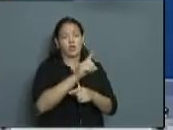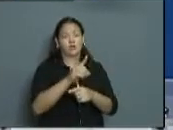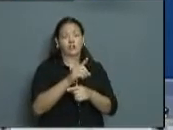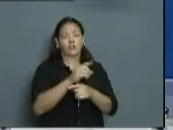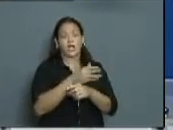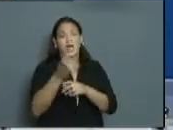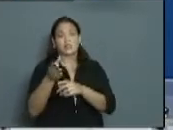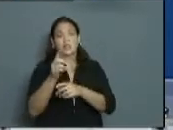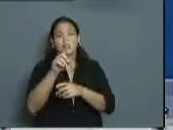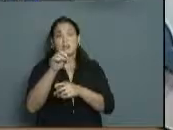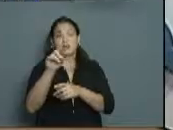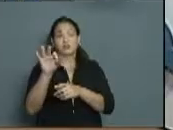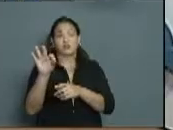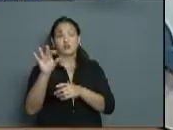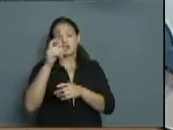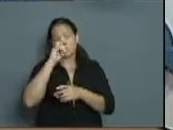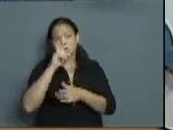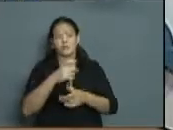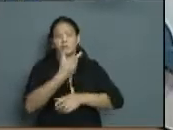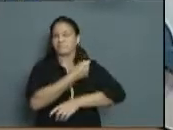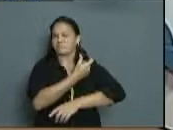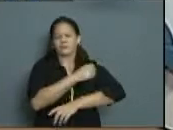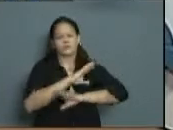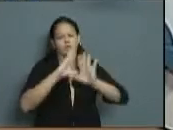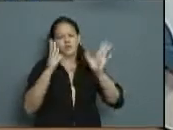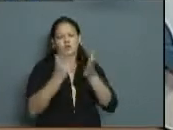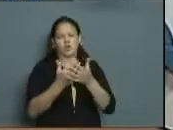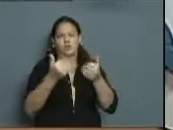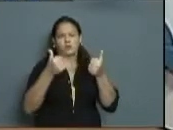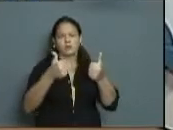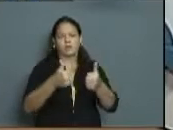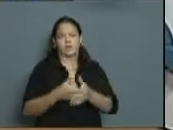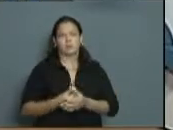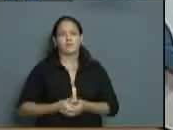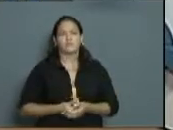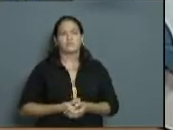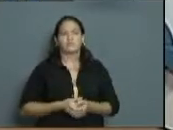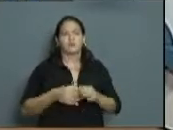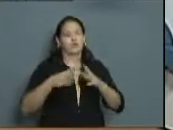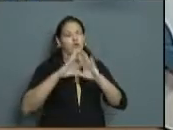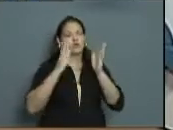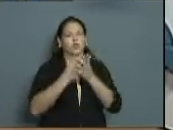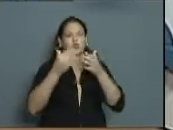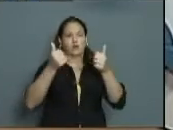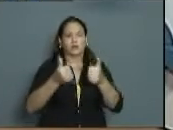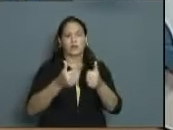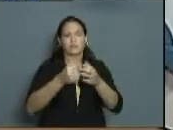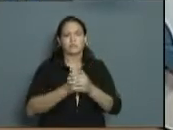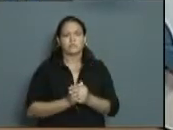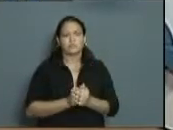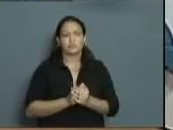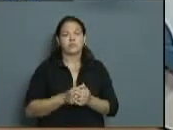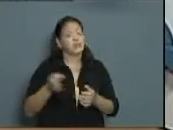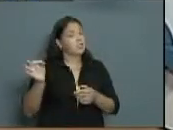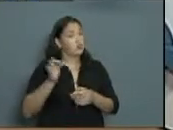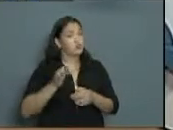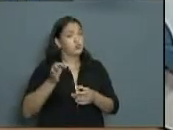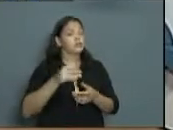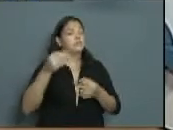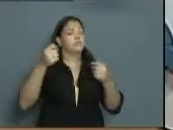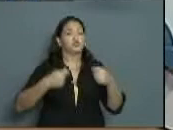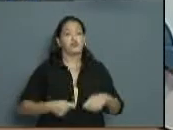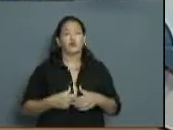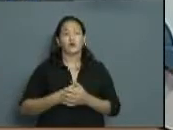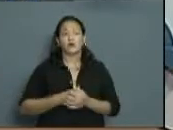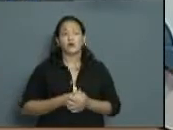18 años. ¿Están las jeringuillas? Está el algodón. Todo está previsto. Todos los recursos están. Están, sí. Y entonces los municipios de seguro, yo sé que usted es